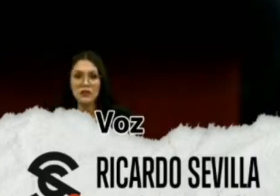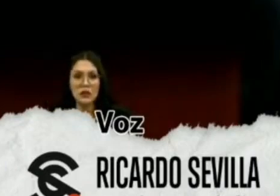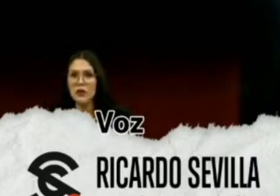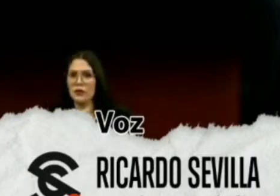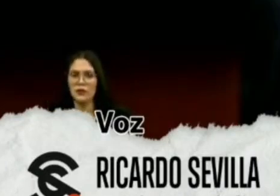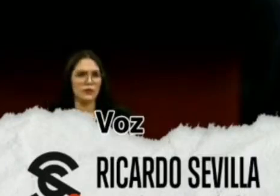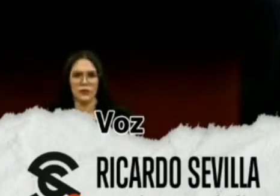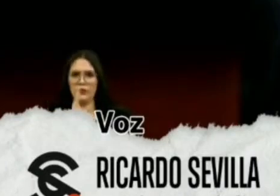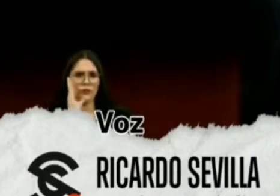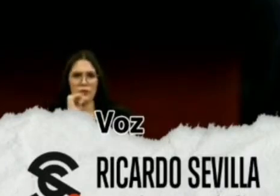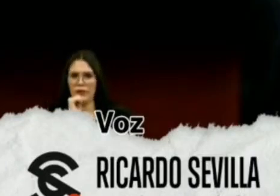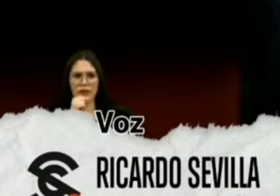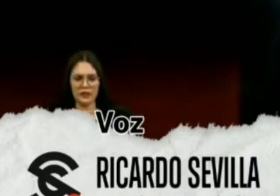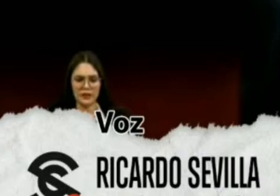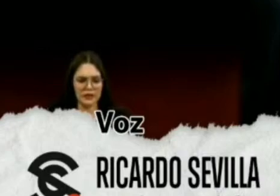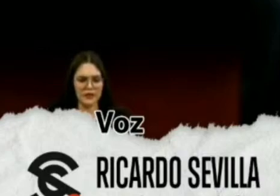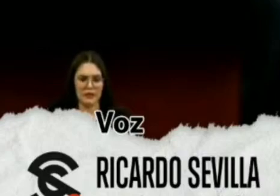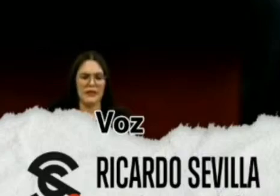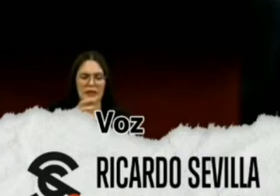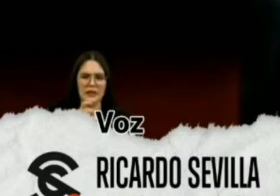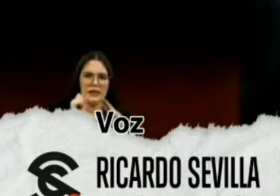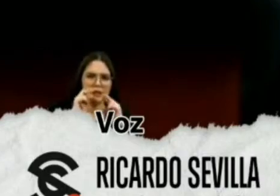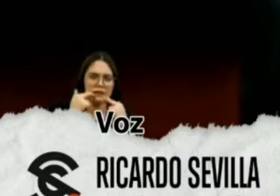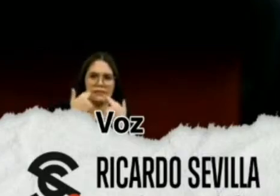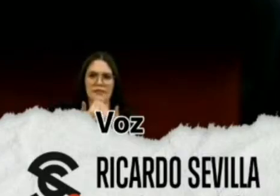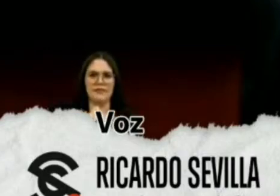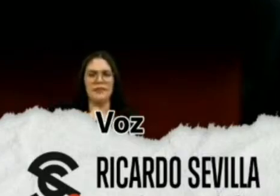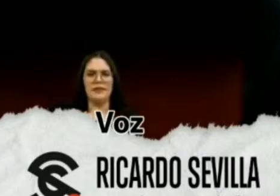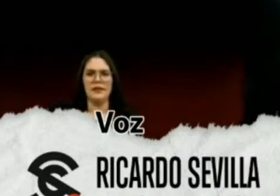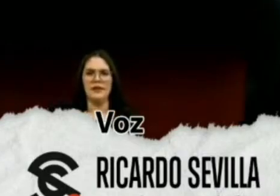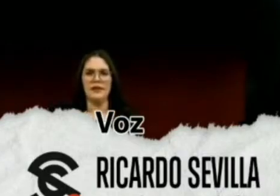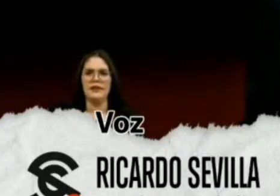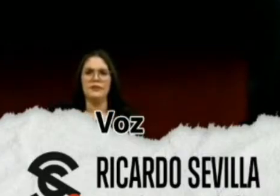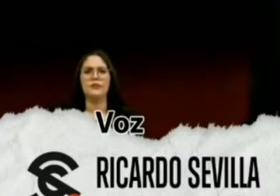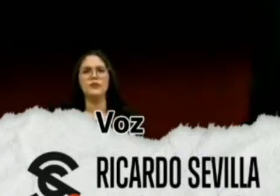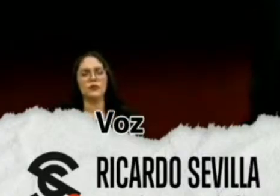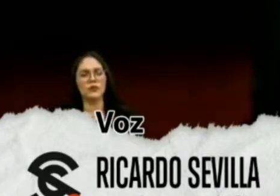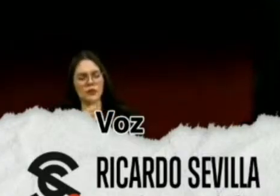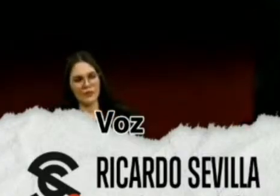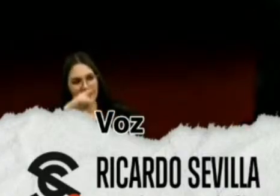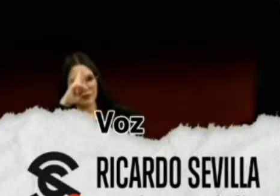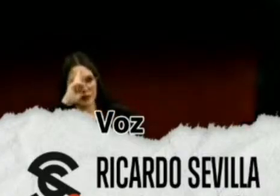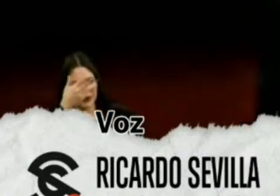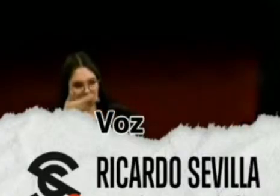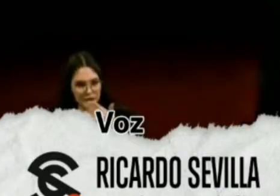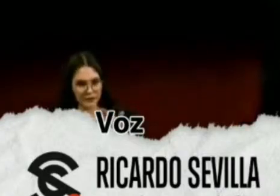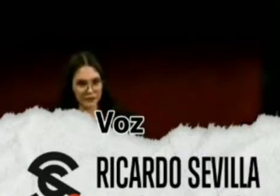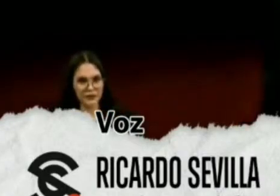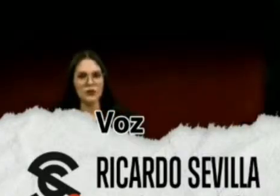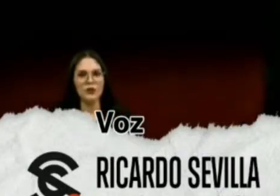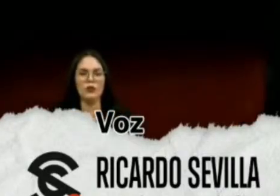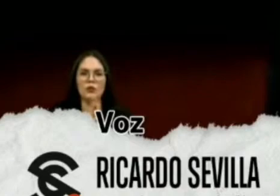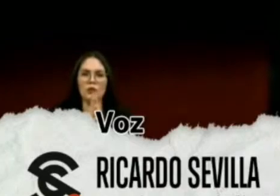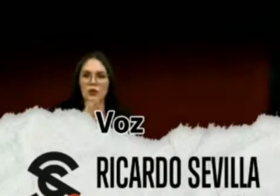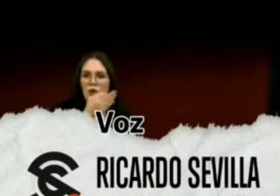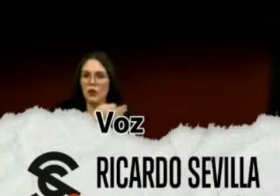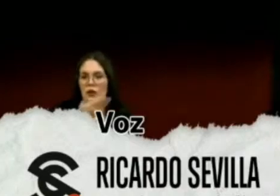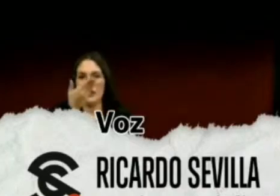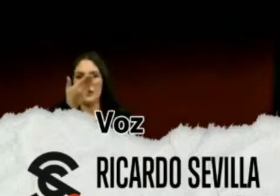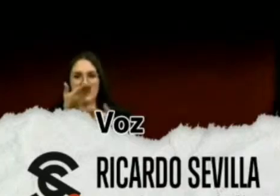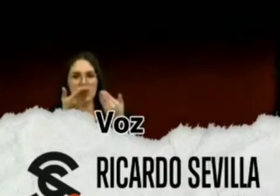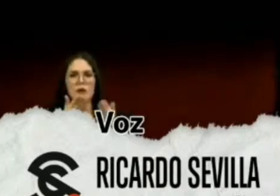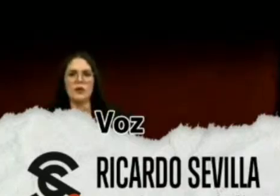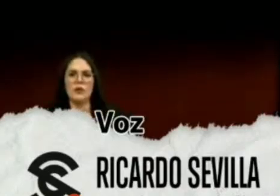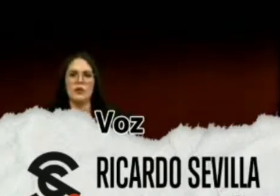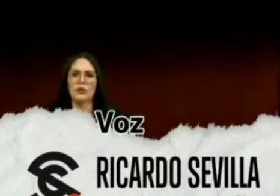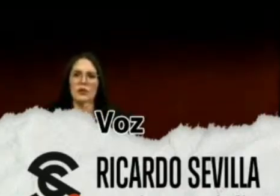Es un pretexto de poca monta, Vicente, esto que está haciendo el grupo parlamentario de Movimiento Ciudadano, respaldado ahora